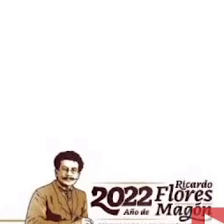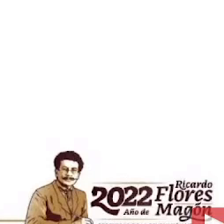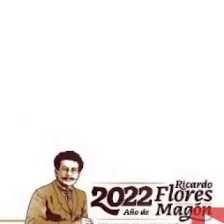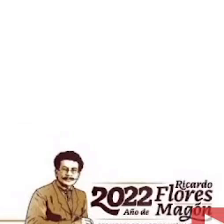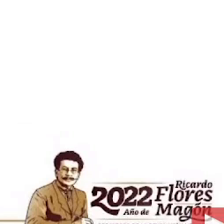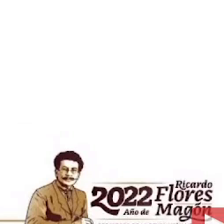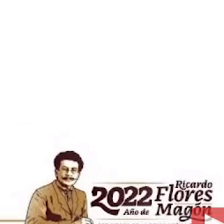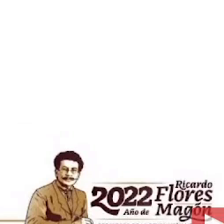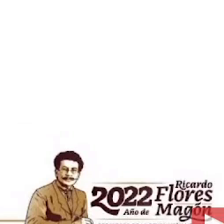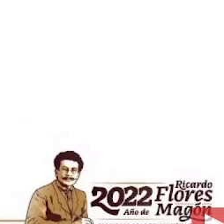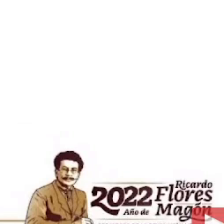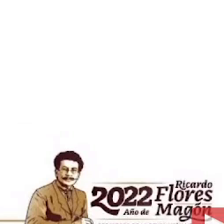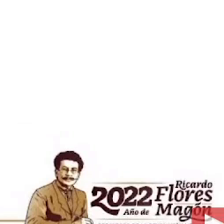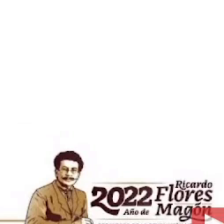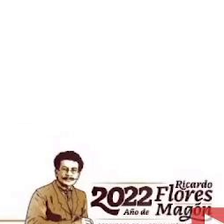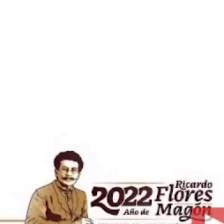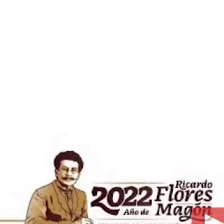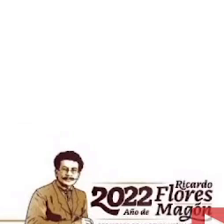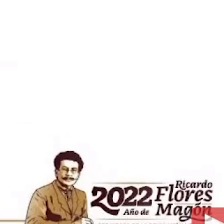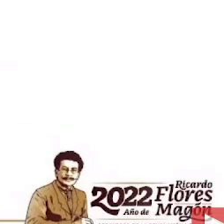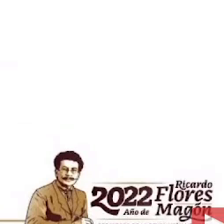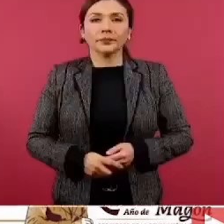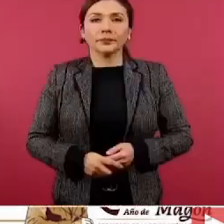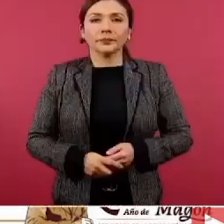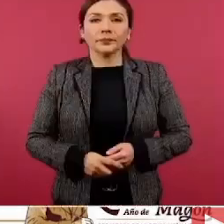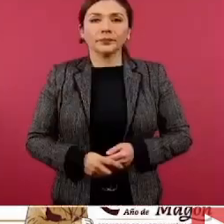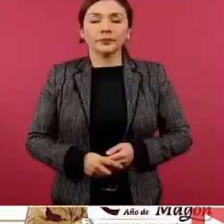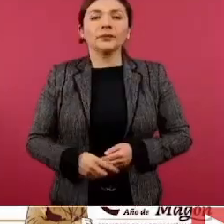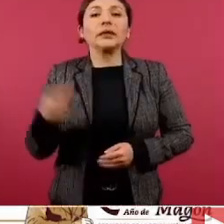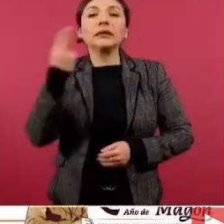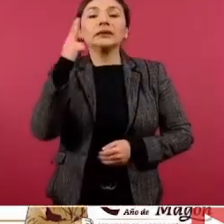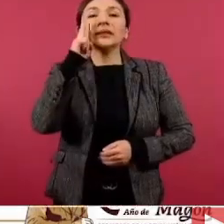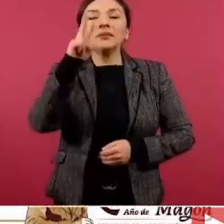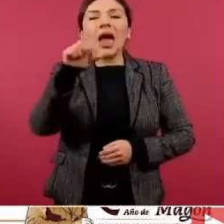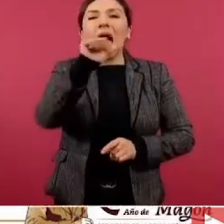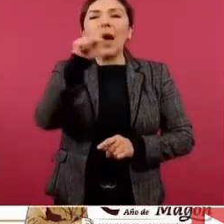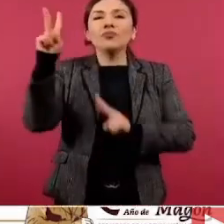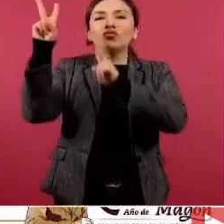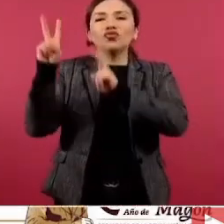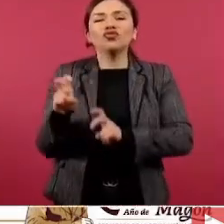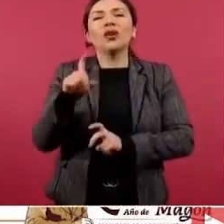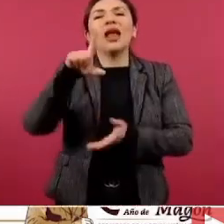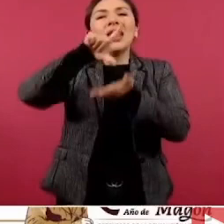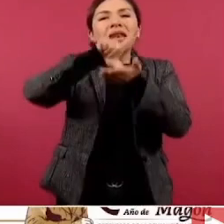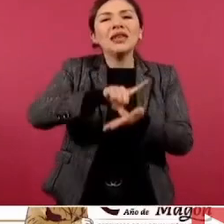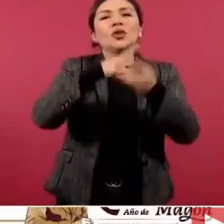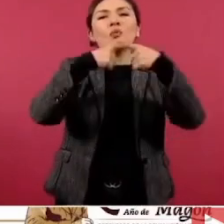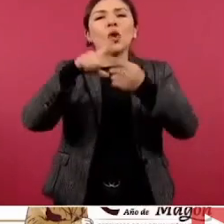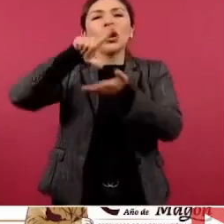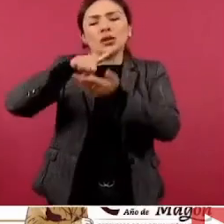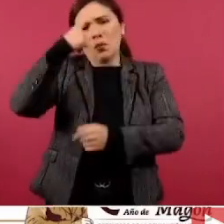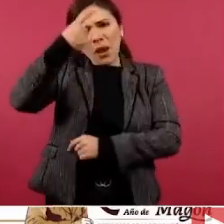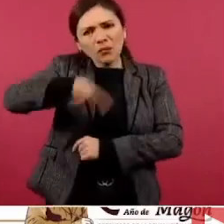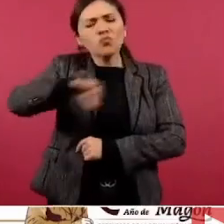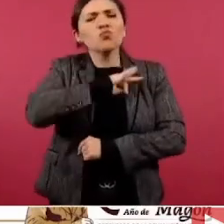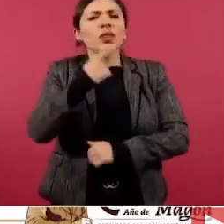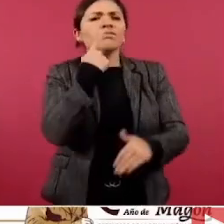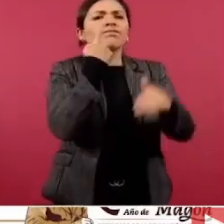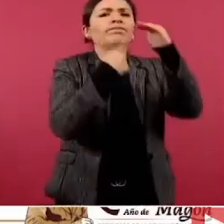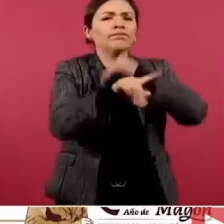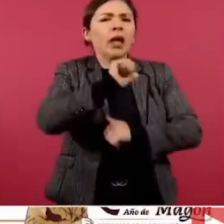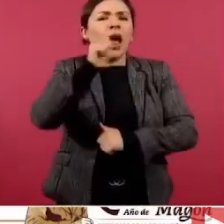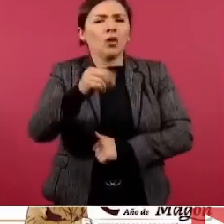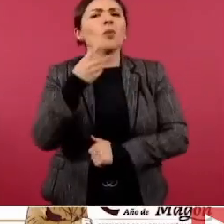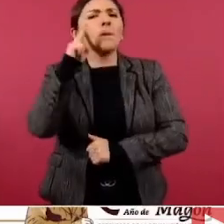lunes el procurador Ricardo Sheffield, utilizar la app Litro por Litro para poder realizar denuncias, la misma que está disponible para su descarga